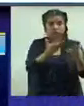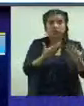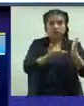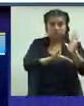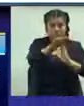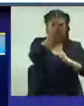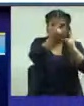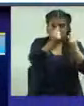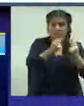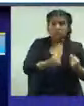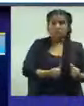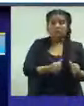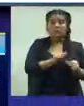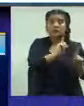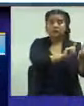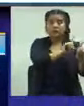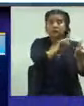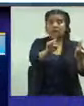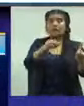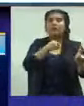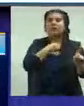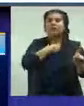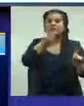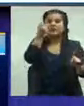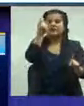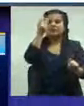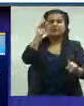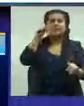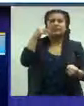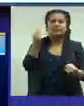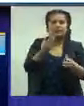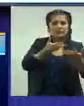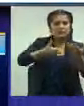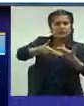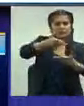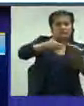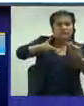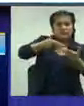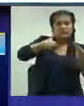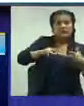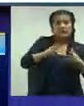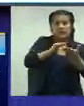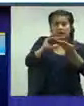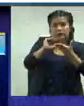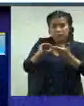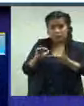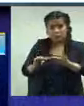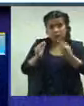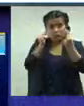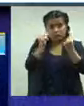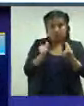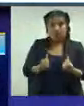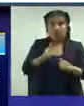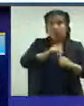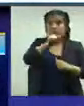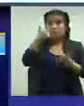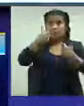bastante alta, que es la que quisiéramos entender de dónde viene esa dinámica de ejecución.